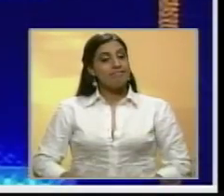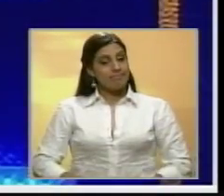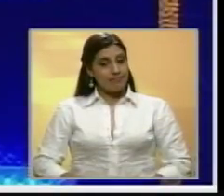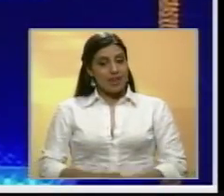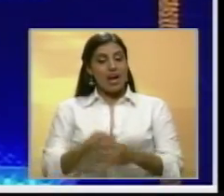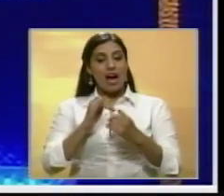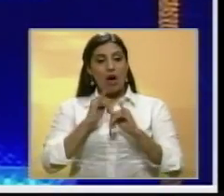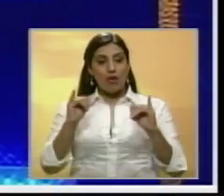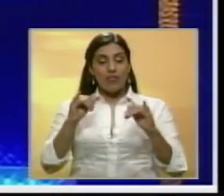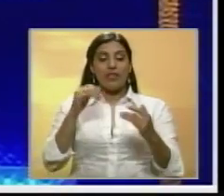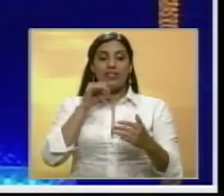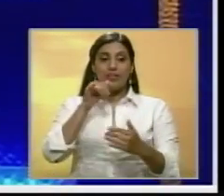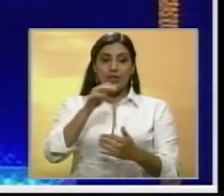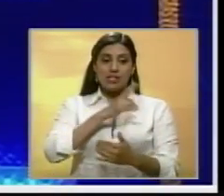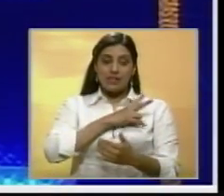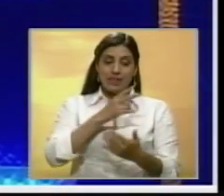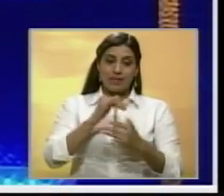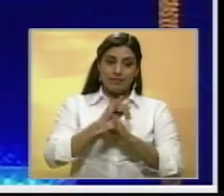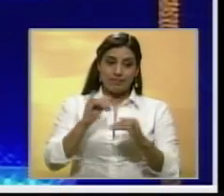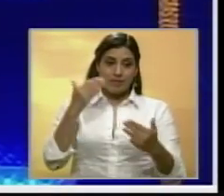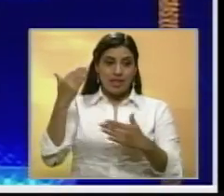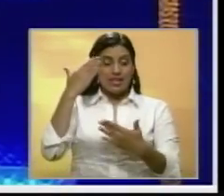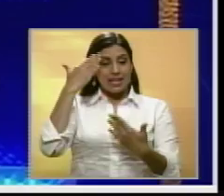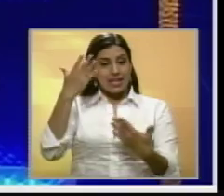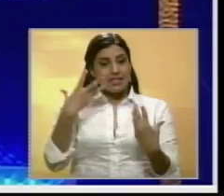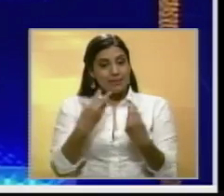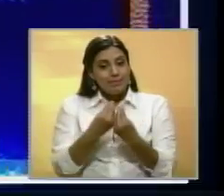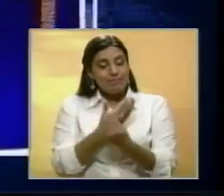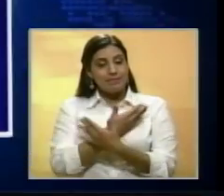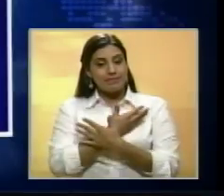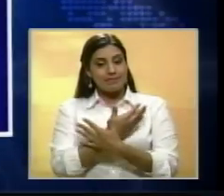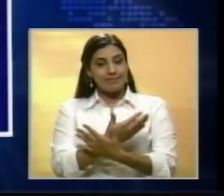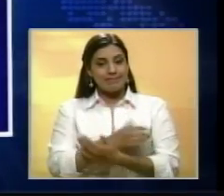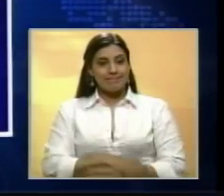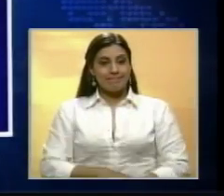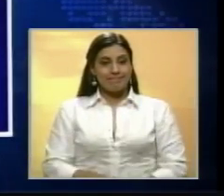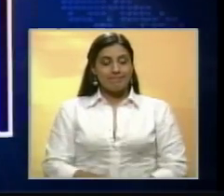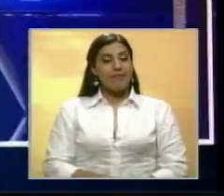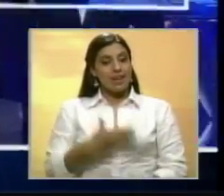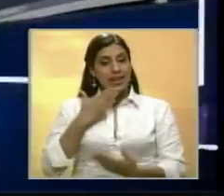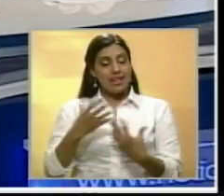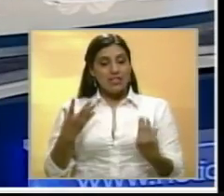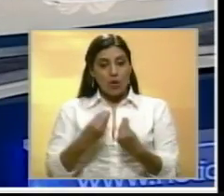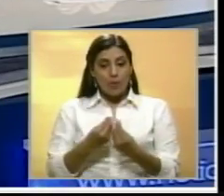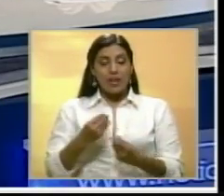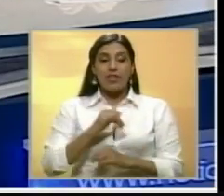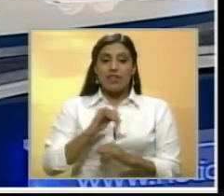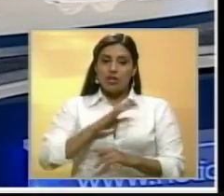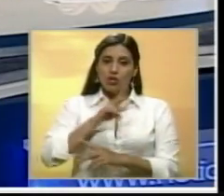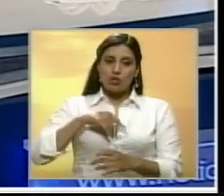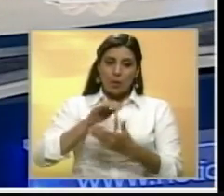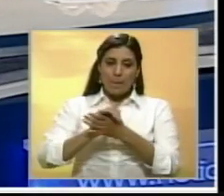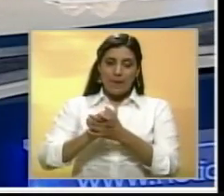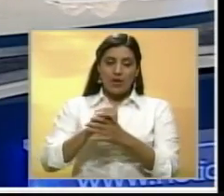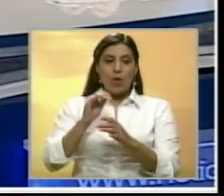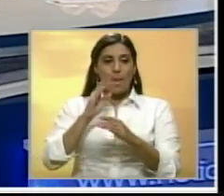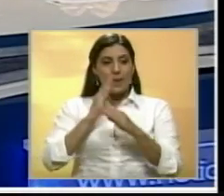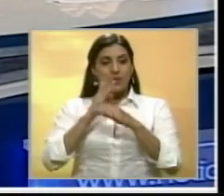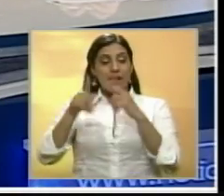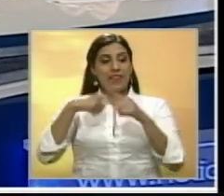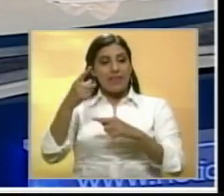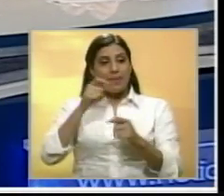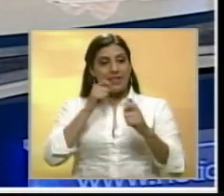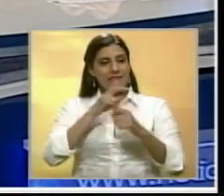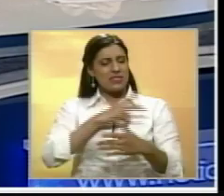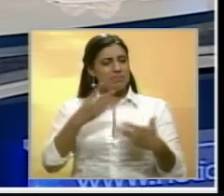Bien, amigos, hasta aquí la información deportiva en Noticiero Venevisión. Gracias por su compañía. Muchísimas gracias, Tony. Amigos, vamos a la pausa. Así es, al